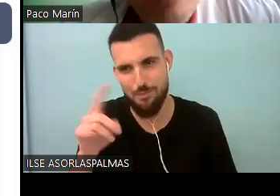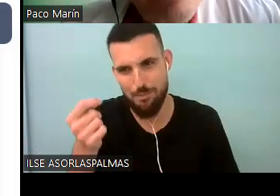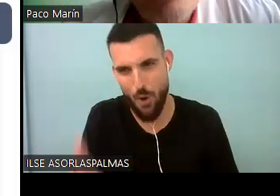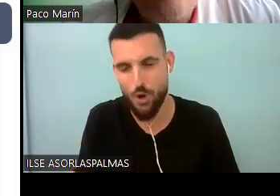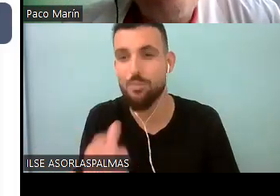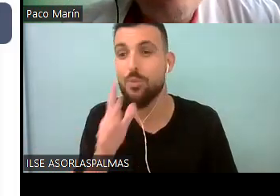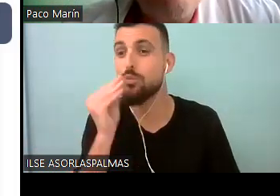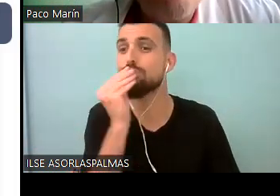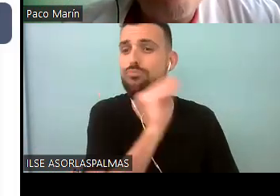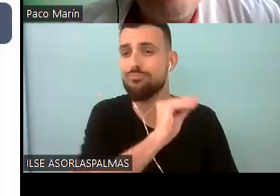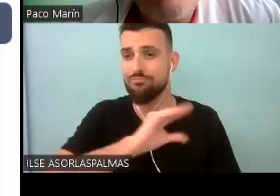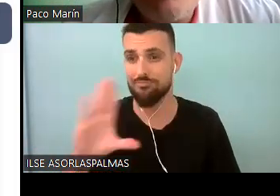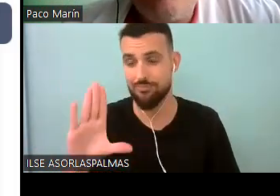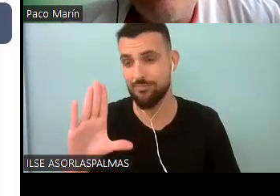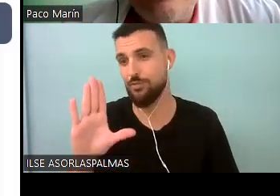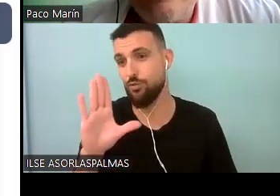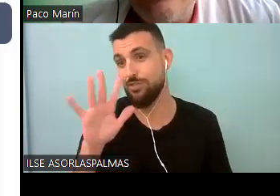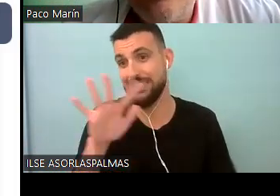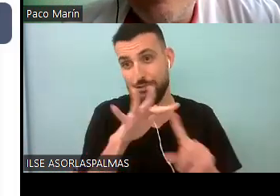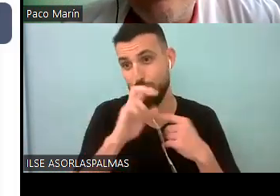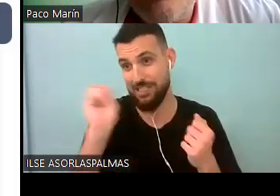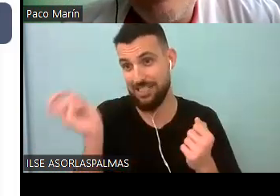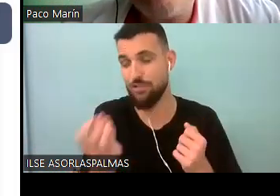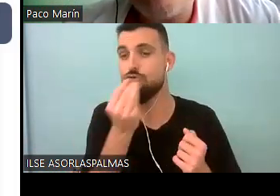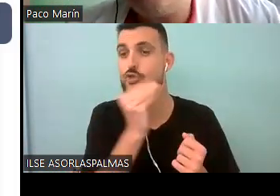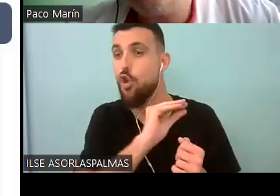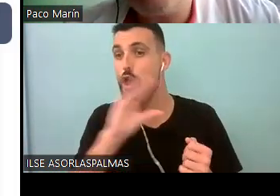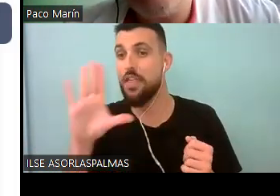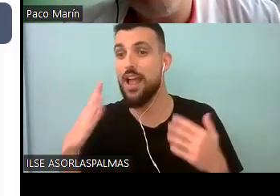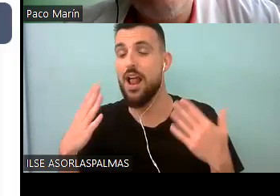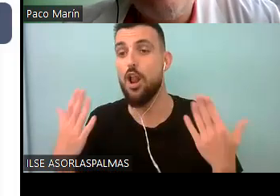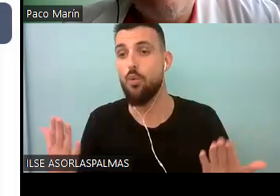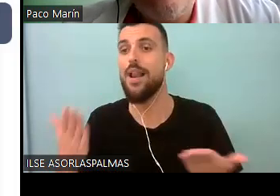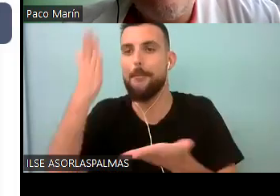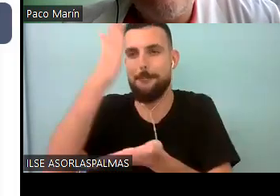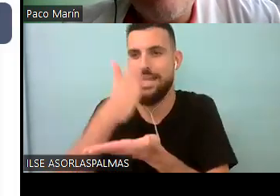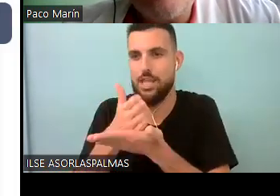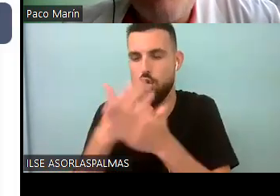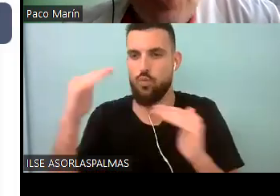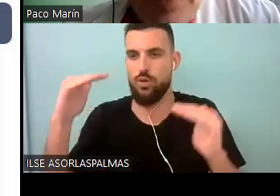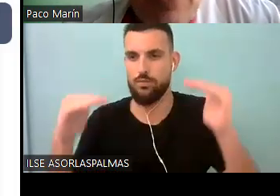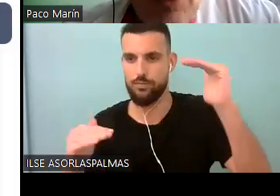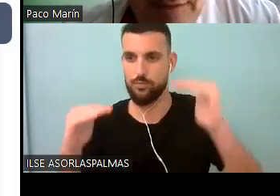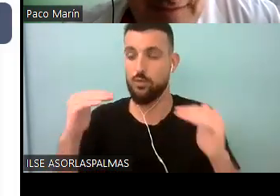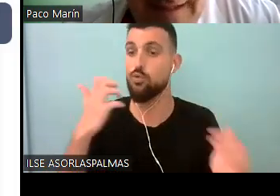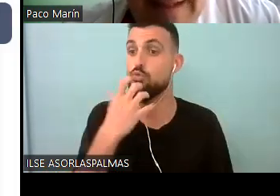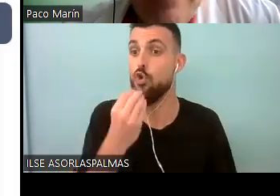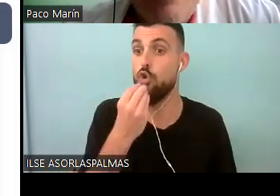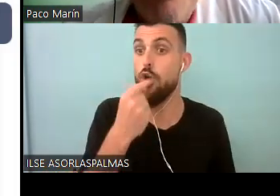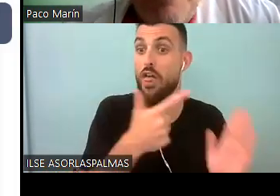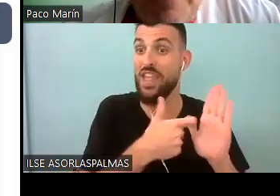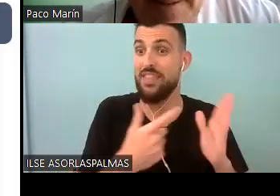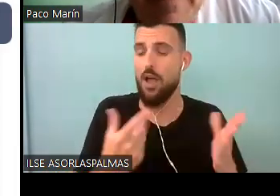en cualquier otra circunstancia de la vida, lo ideal está en el punto medio. Una dieta hiperproteica nos puede